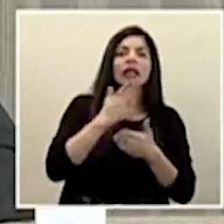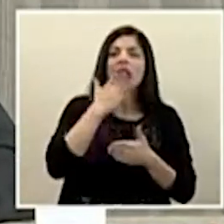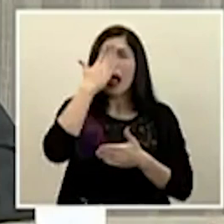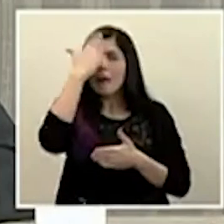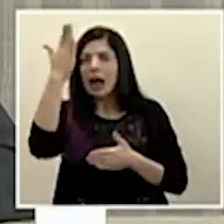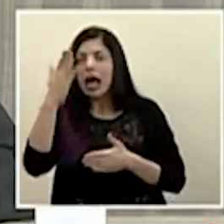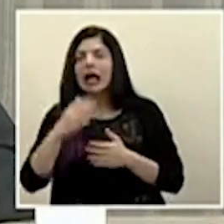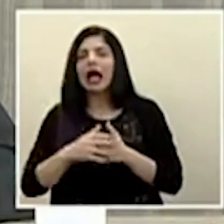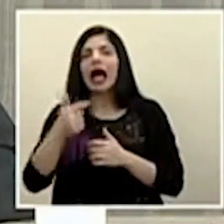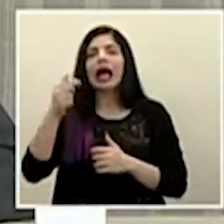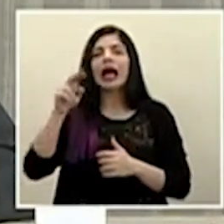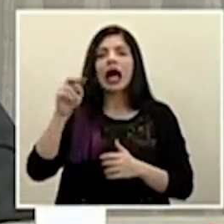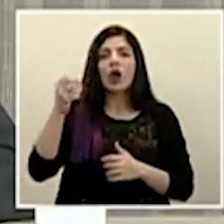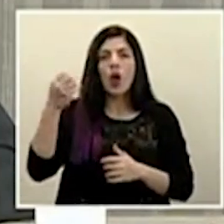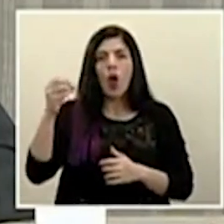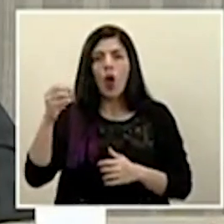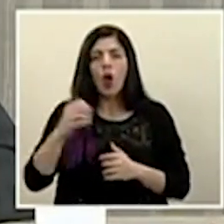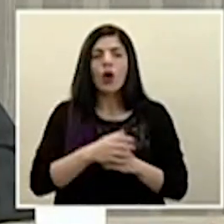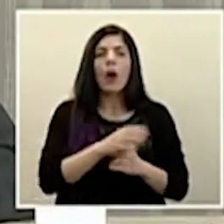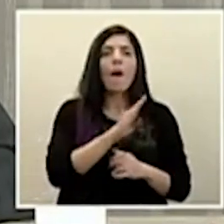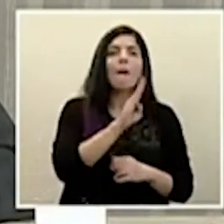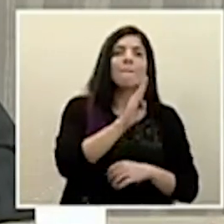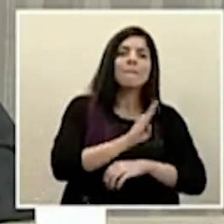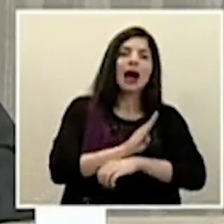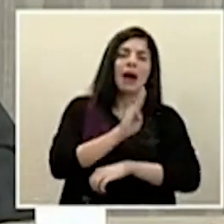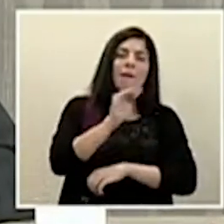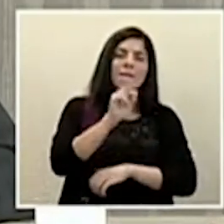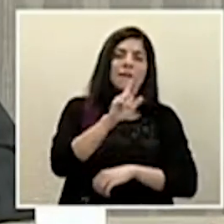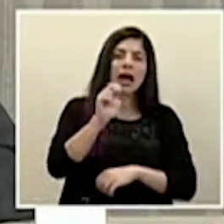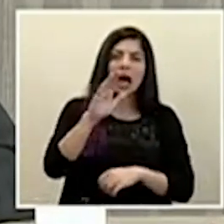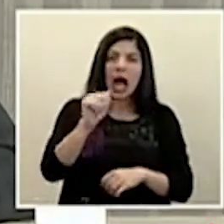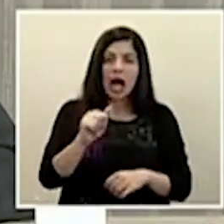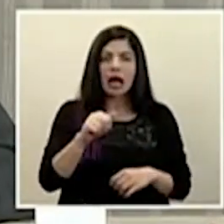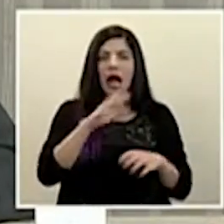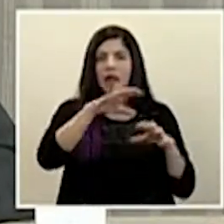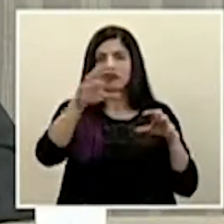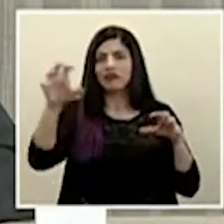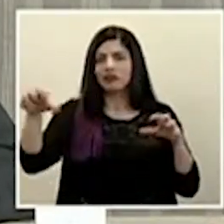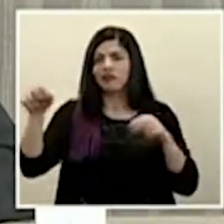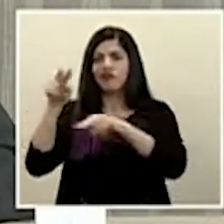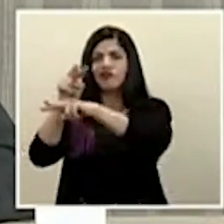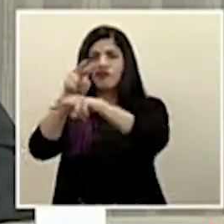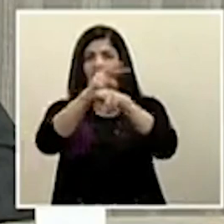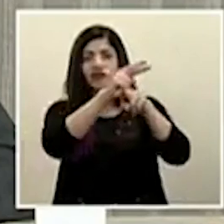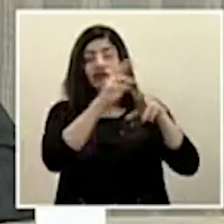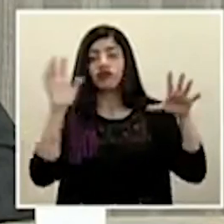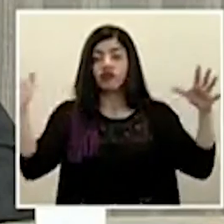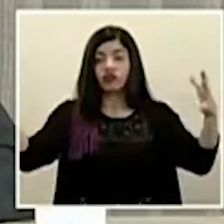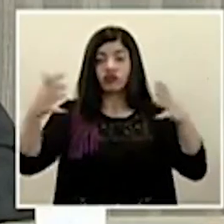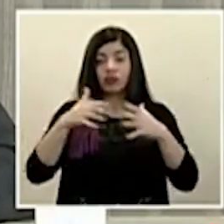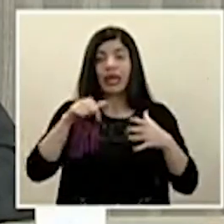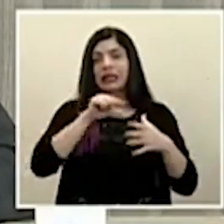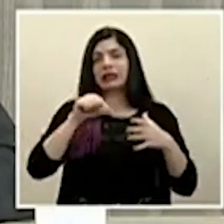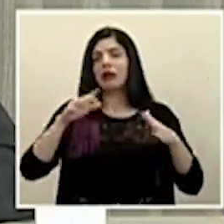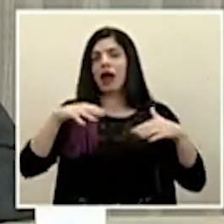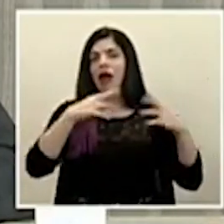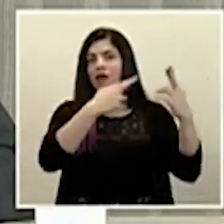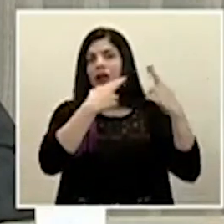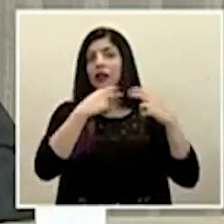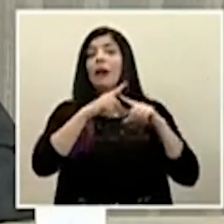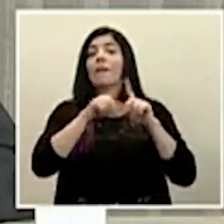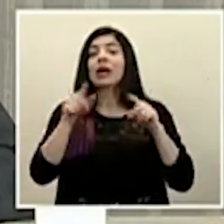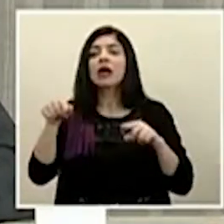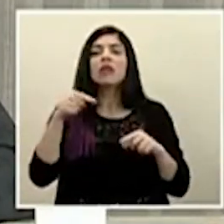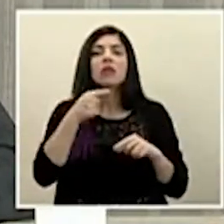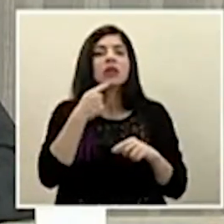Oro, en Barranca, y que los resultados, todavía no tenemos el consolidado completo de esta semana, pero los resultados nos indican que no han salido